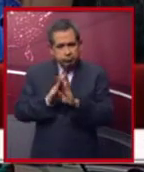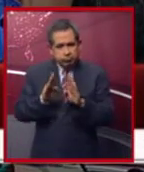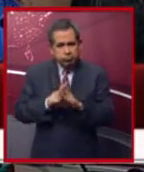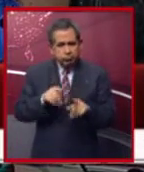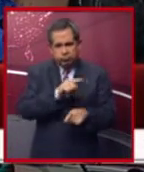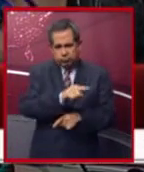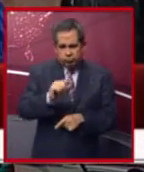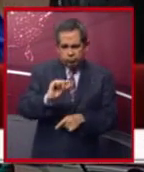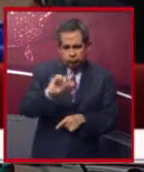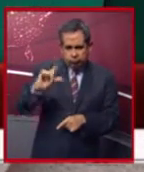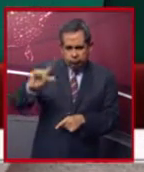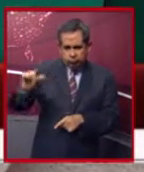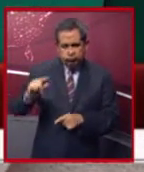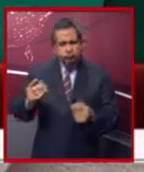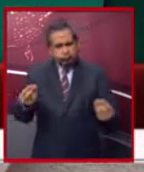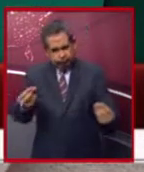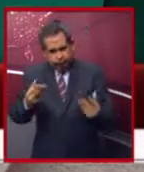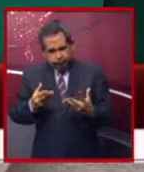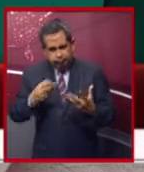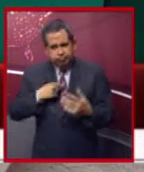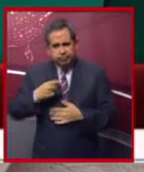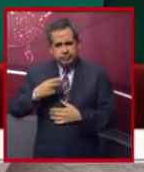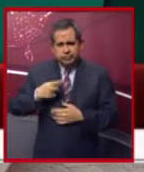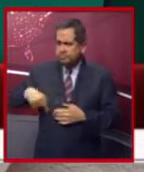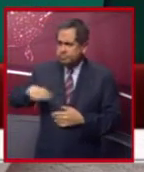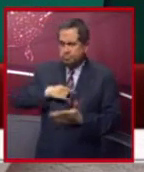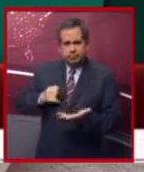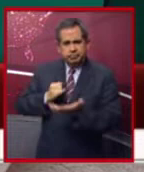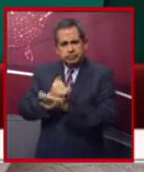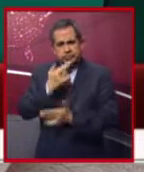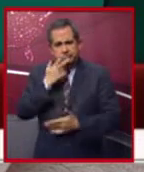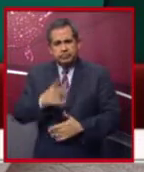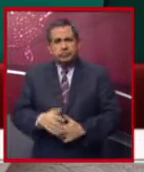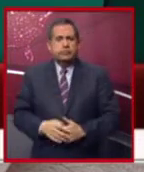investigadores en la toma de decisiones sobre el patrimonio del país.